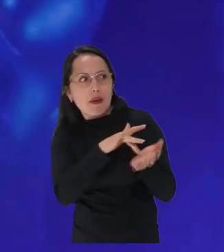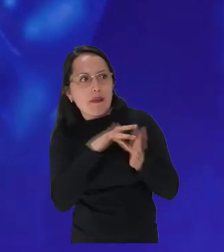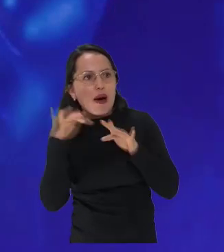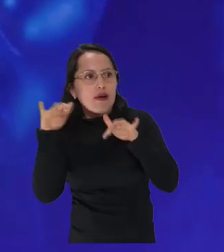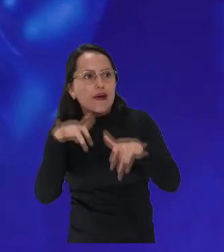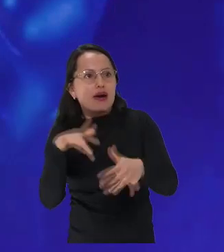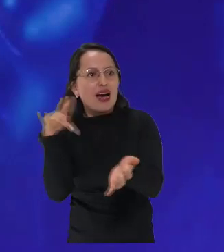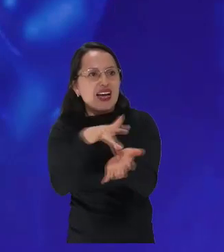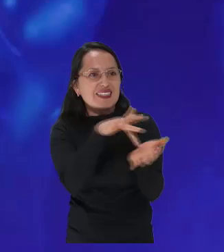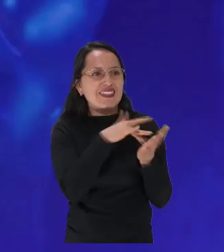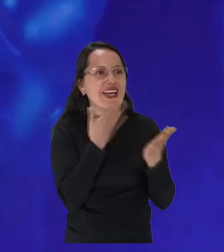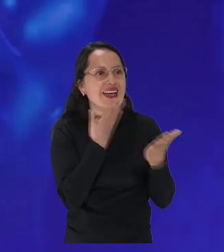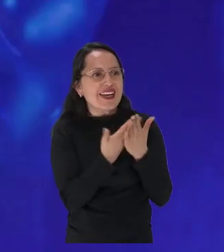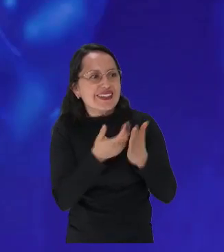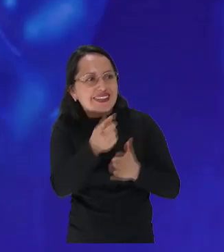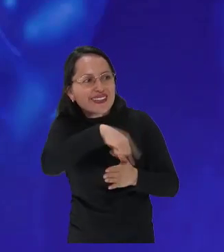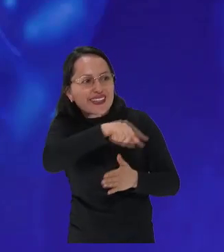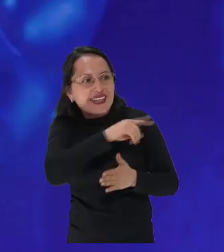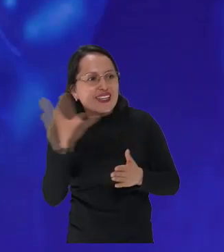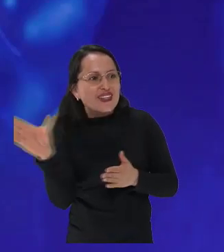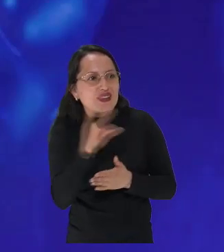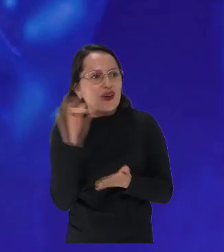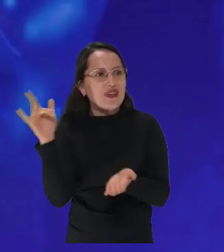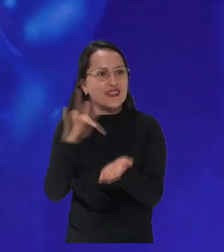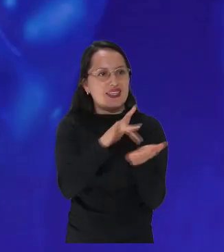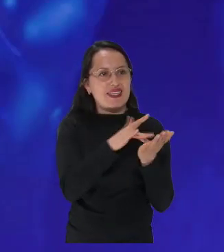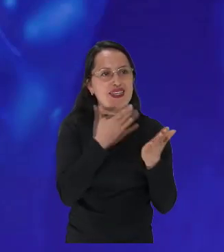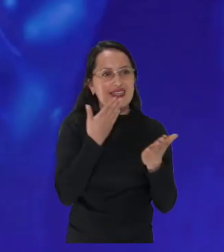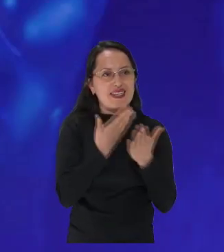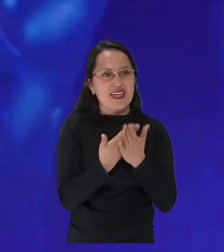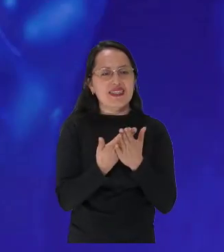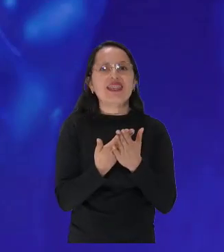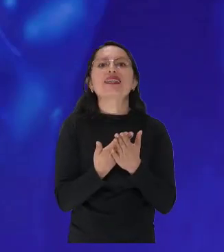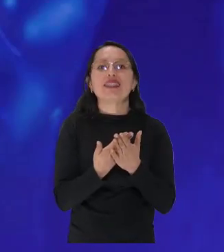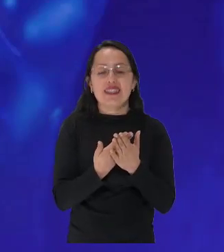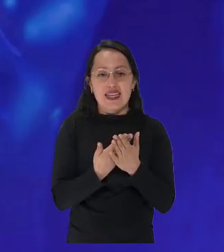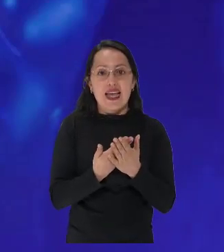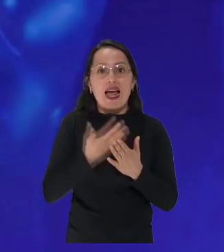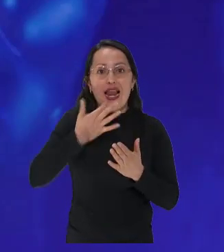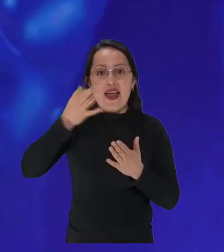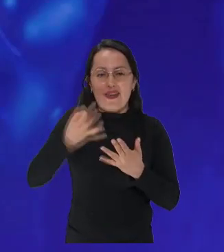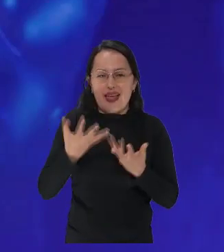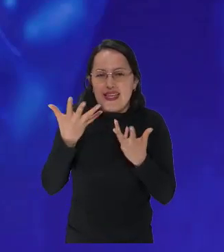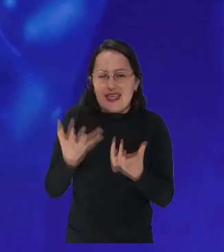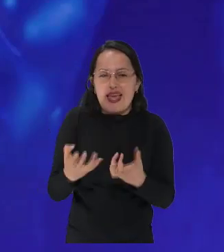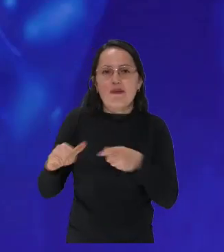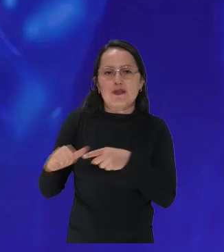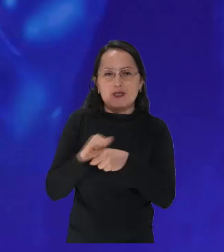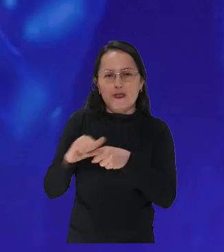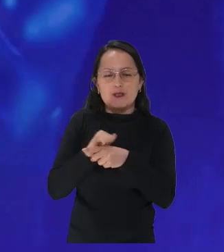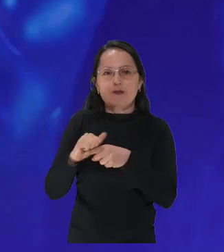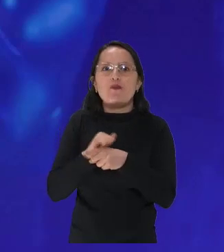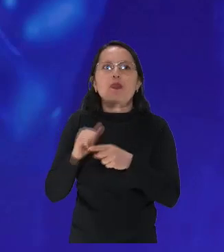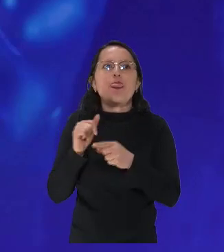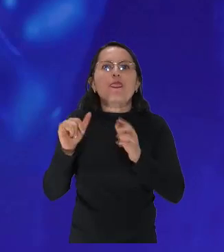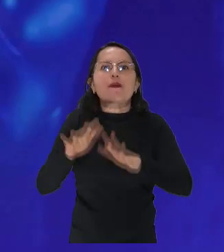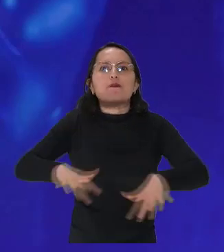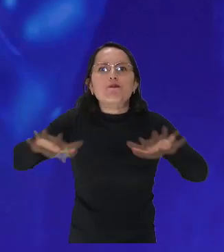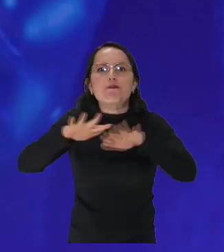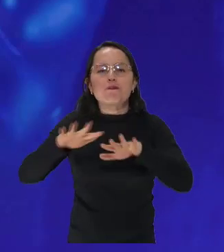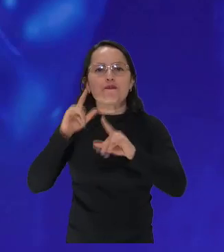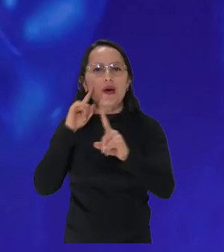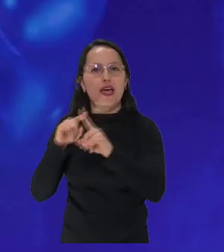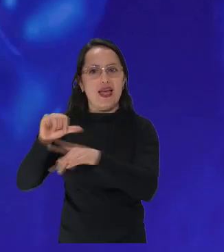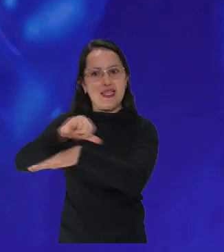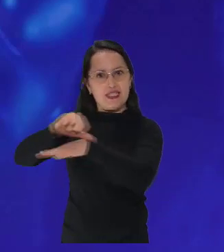lo logramos. Muchas gracias por venir a asistir. Y lo siguiente es porque realmente lo que queremos hacer es montar esos escenarios